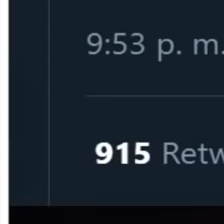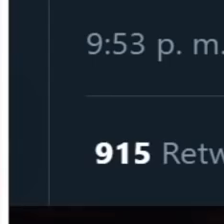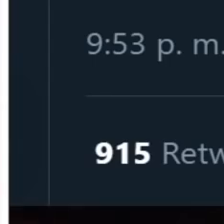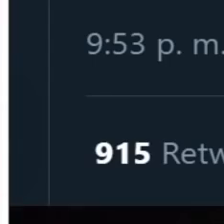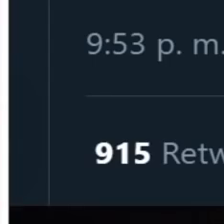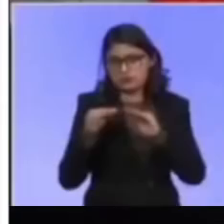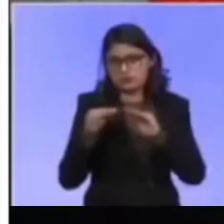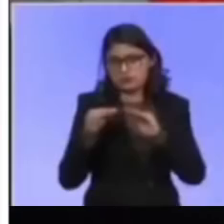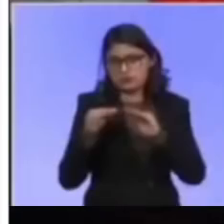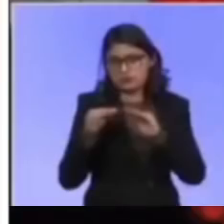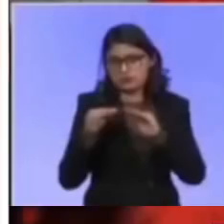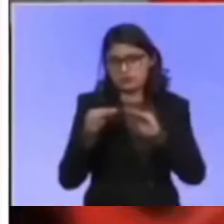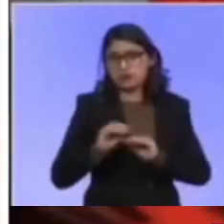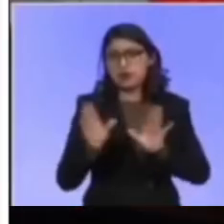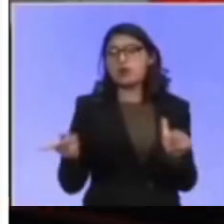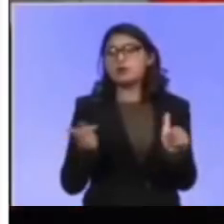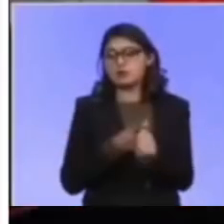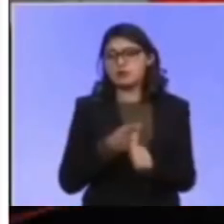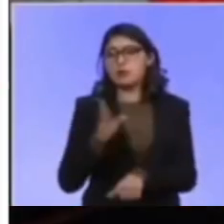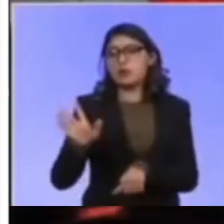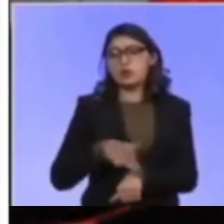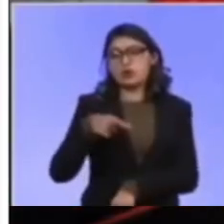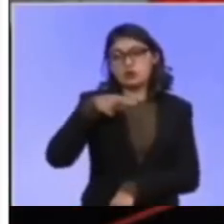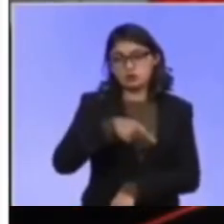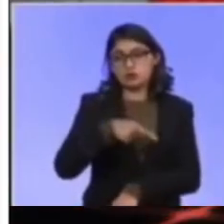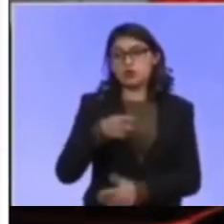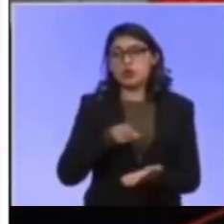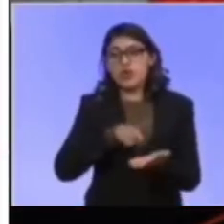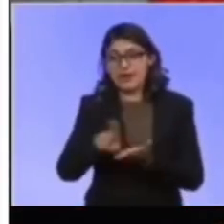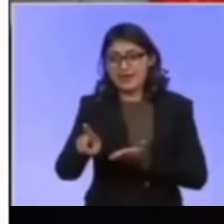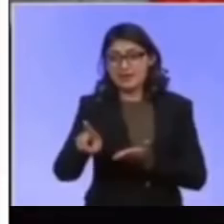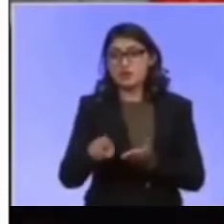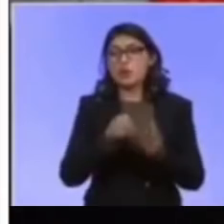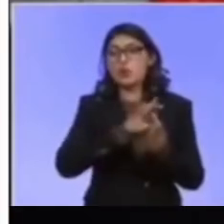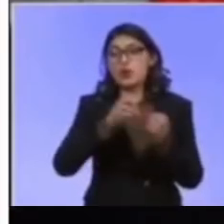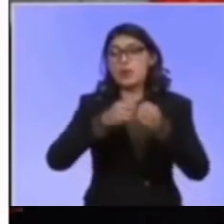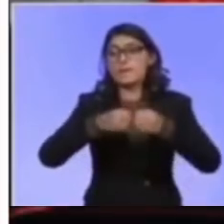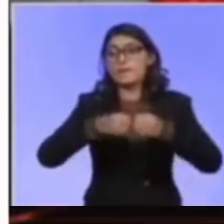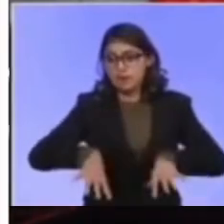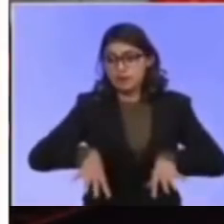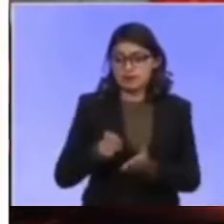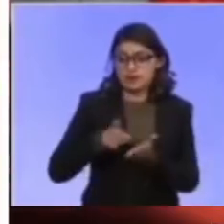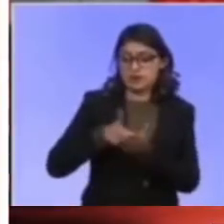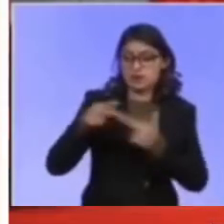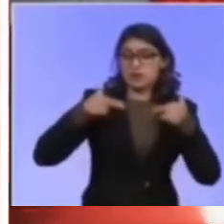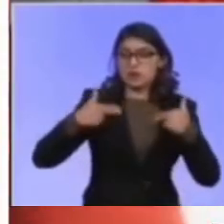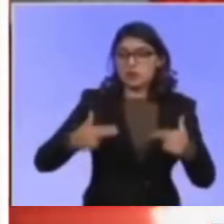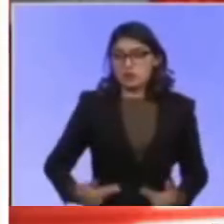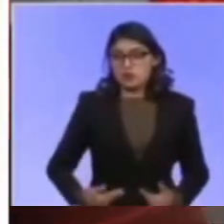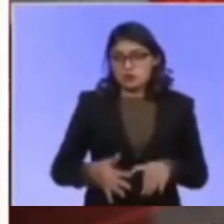más en juego el ejercicio de un derecho humano estrechamente